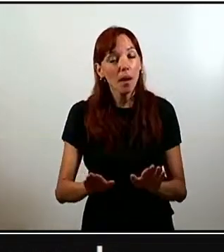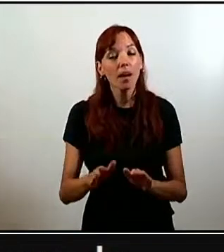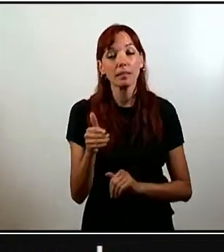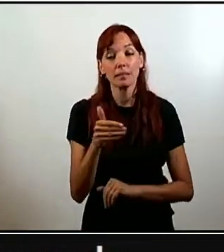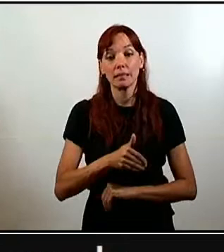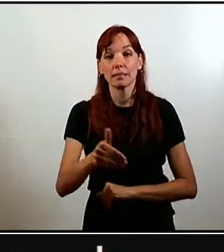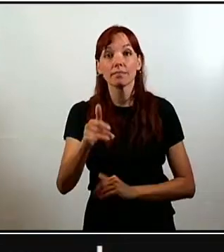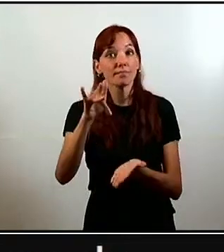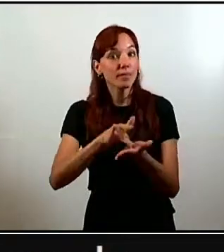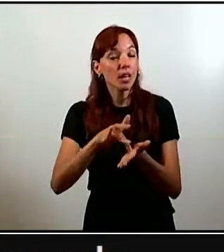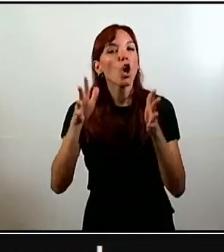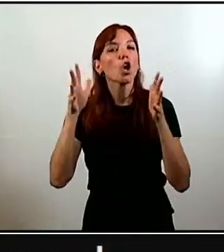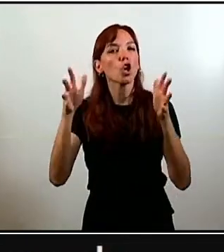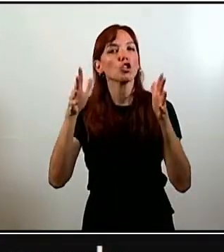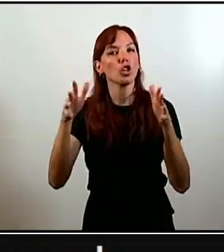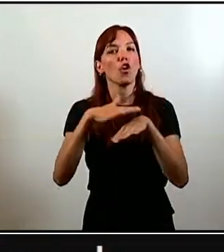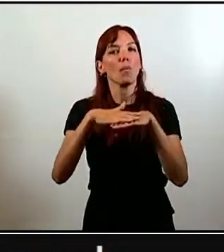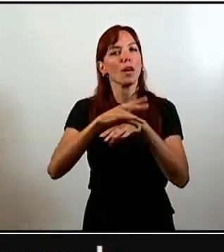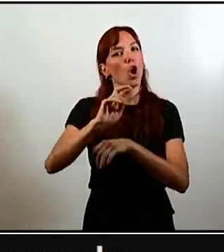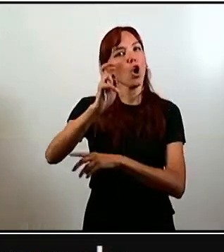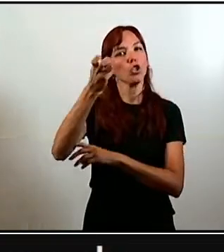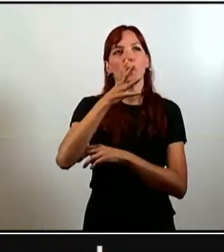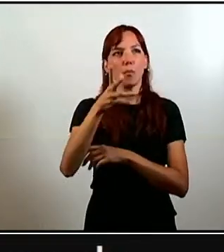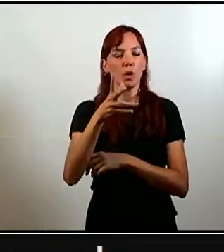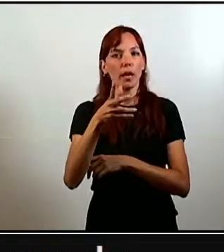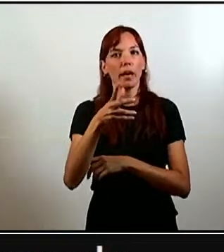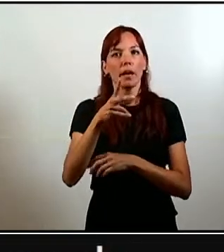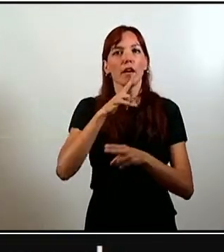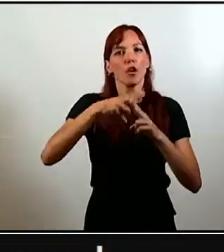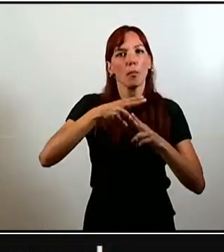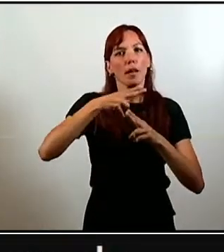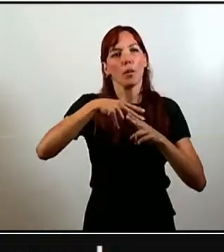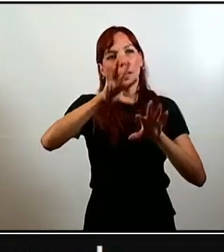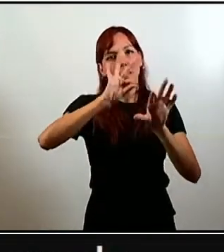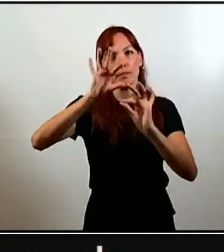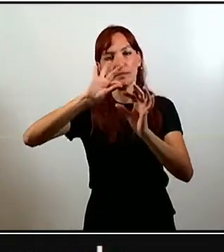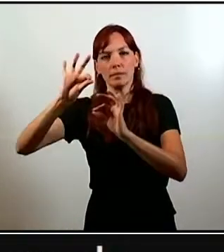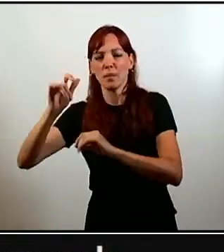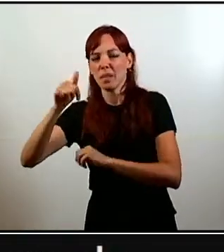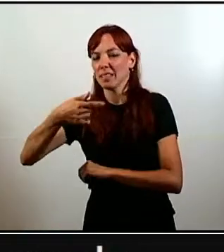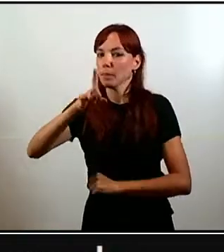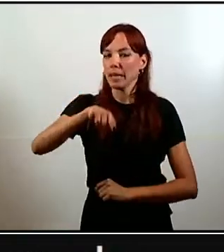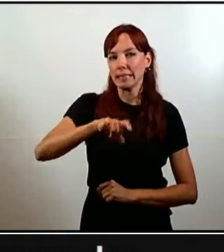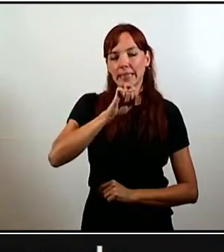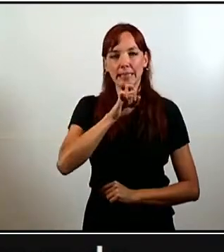Como digo, para intentar cerrar muchos nombramientos, porque este mes también es complicado para la gente, tiene